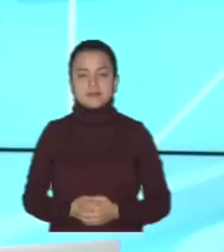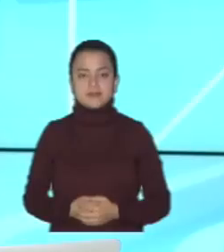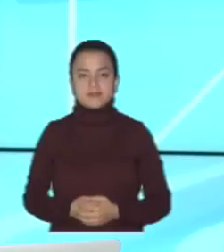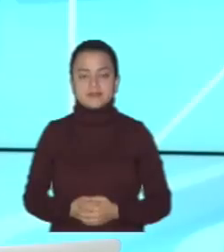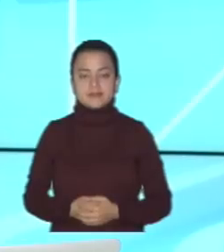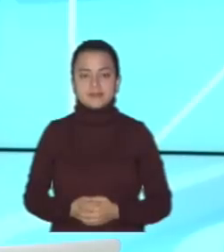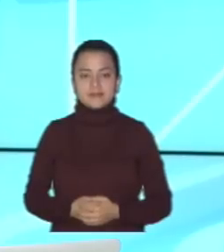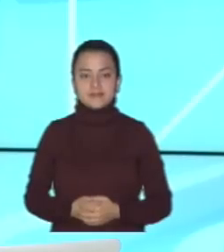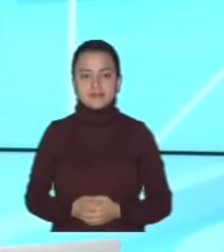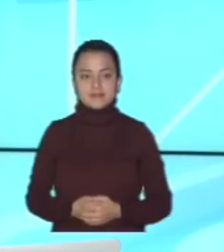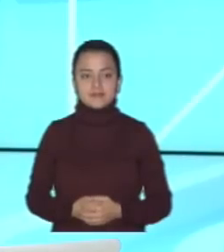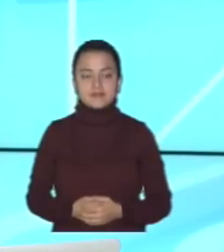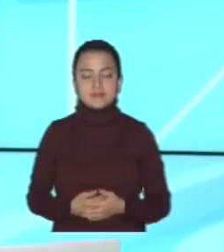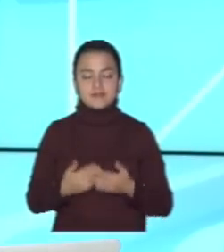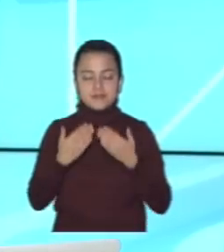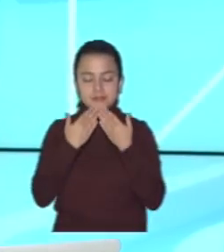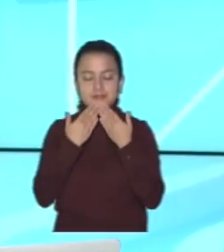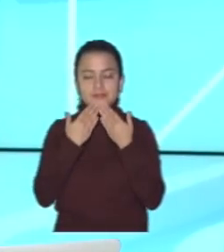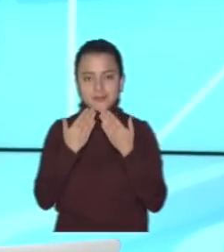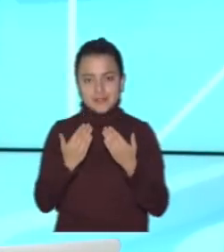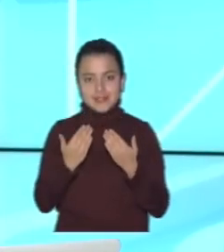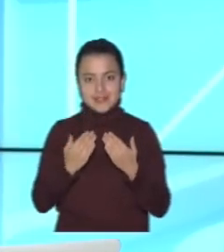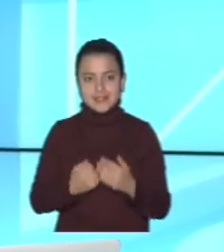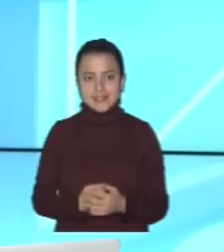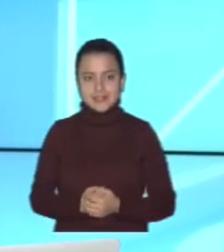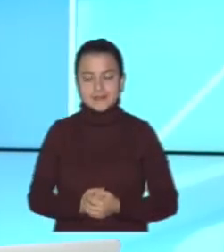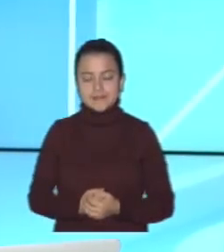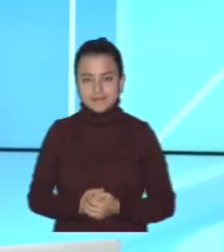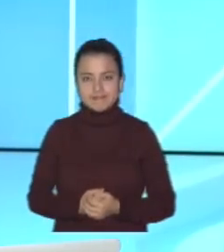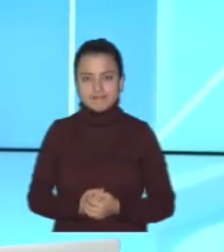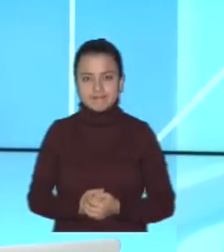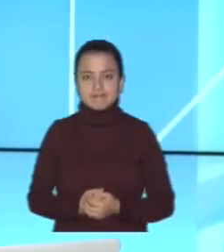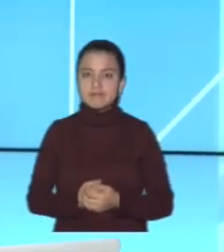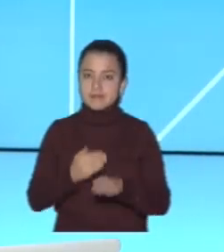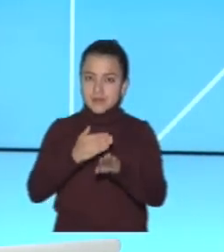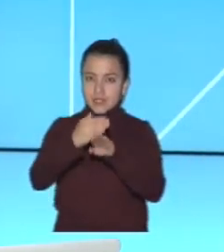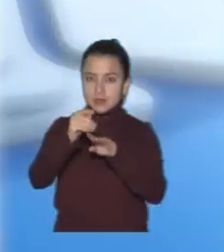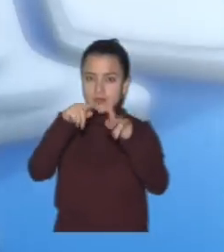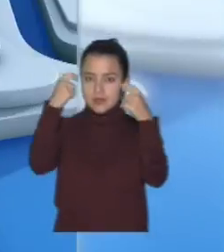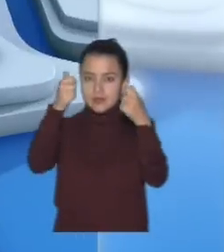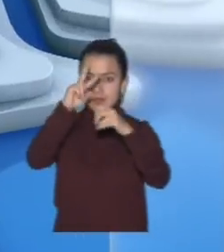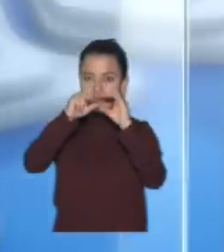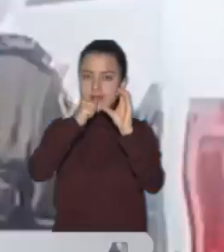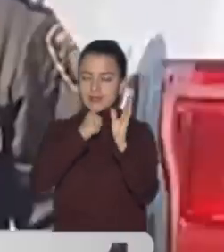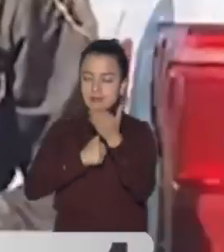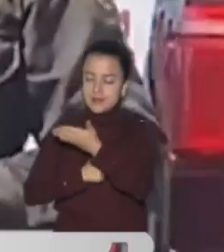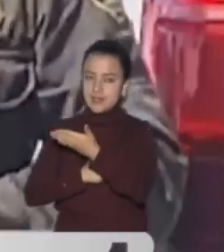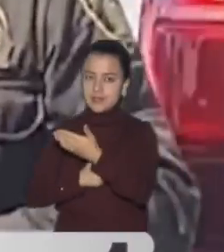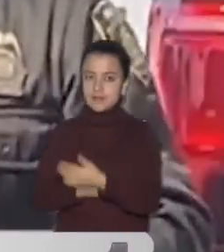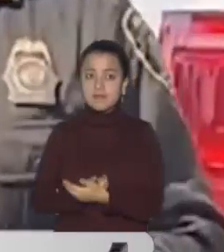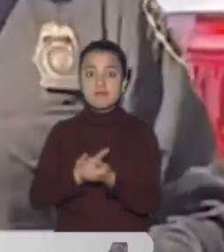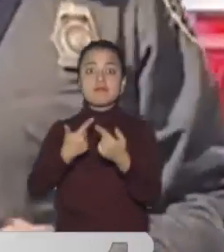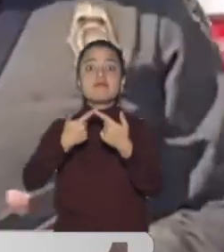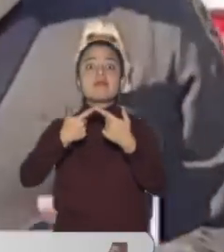Sebastián, muchas gracias. Nosotros hacemos una pausa en Noticentro 1 CMI, pero al regresar, espere. En libertad quedó la concejal